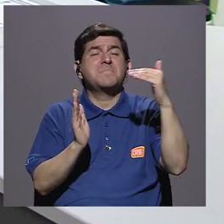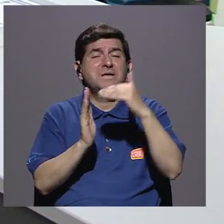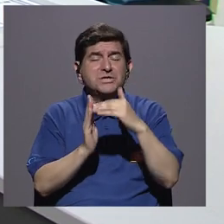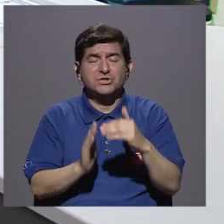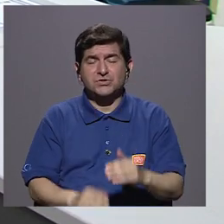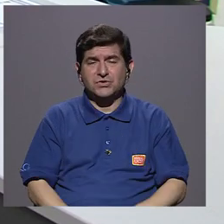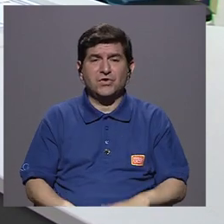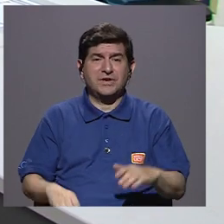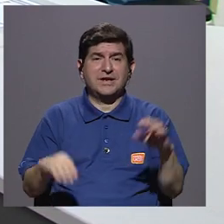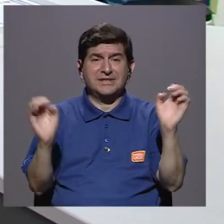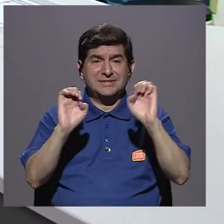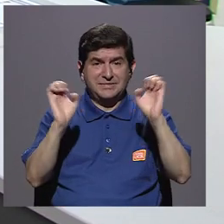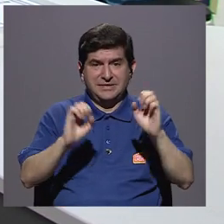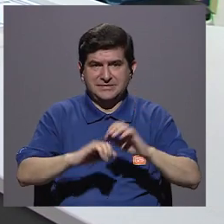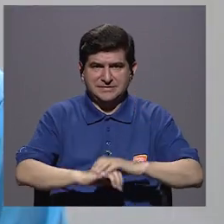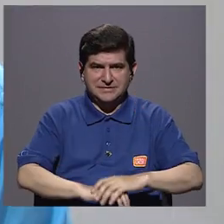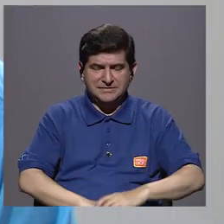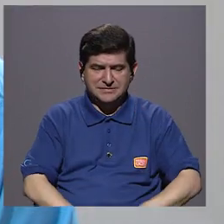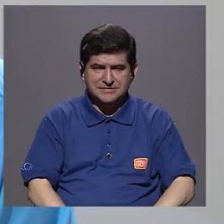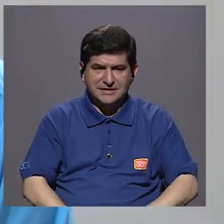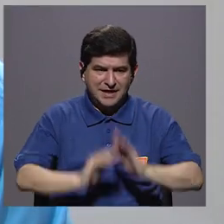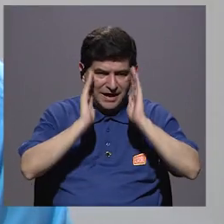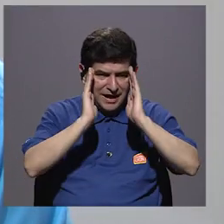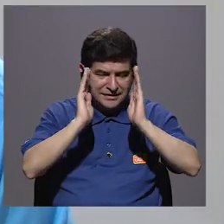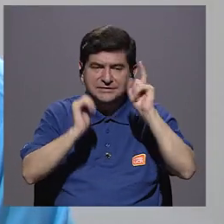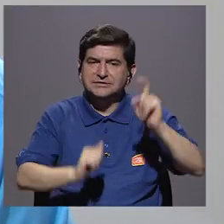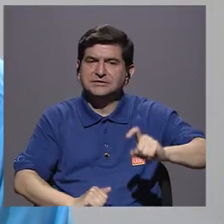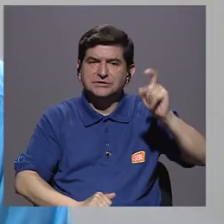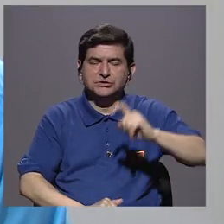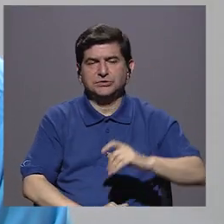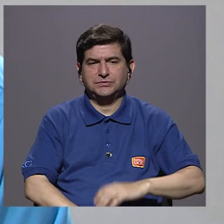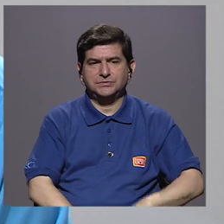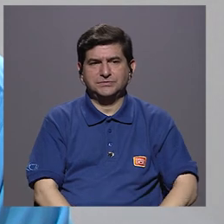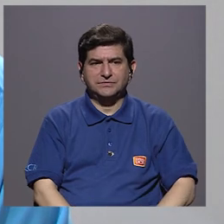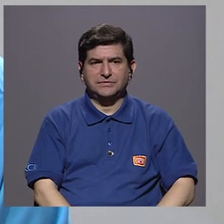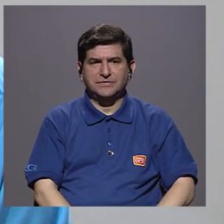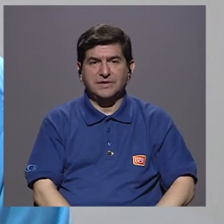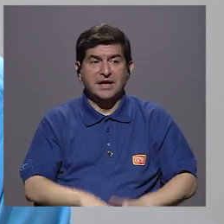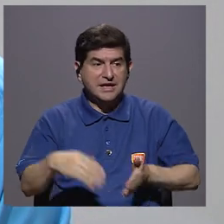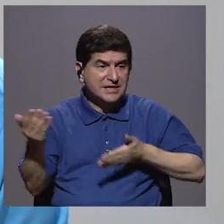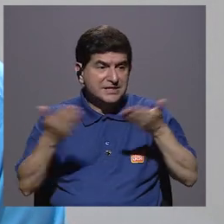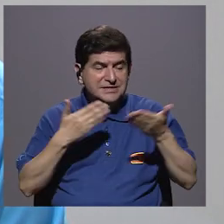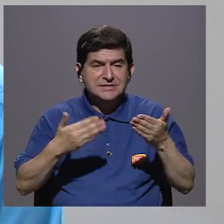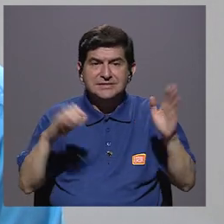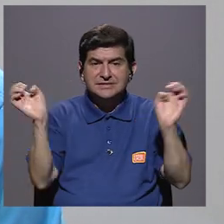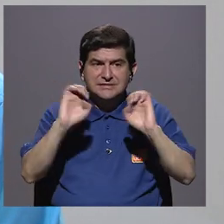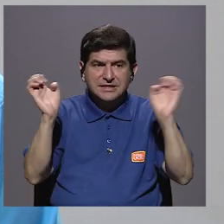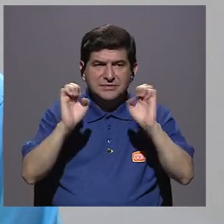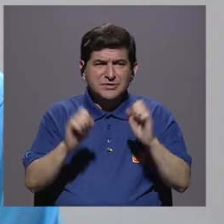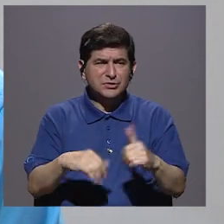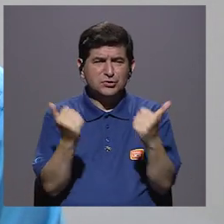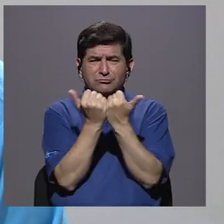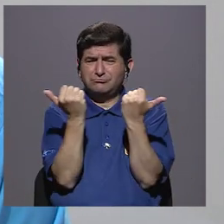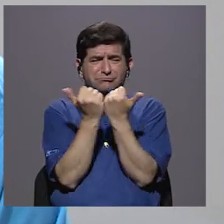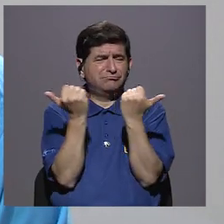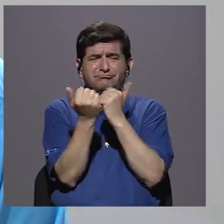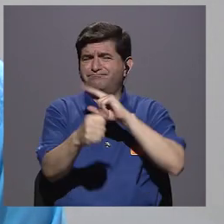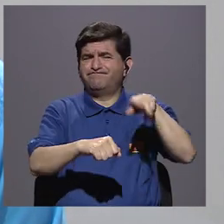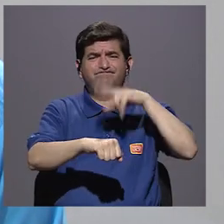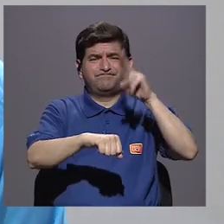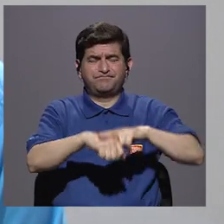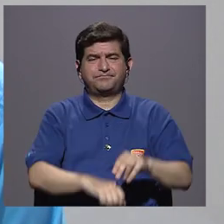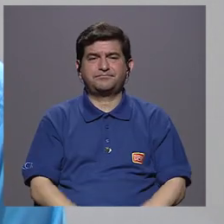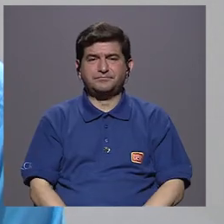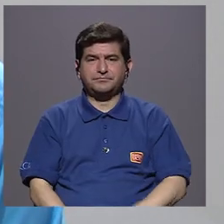de millones de emergencias, de decenas de millones de emergencias que se atendieron. Entonces, el servicio de emergencias generalmente está saturado. Y